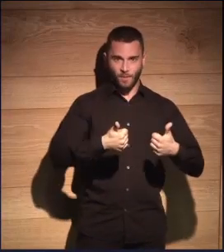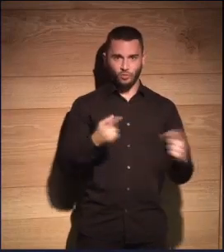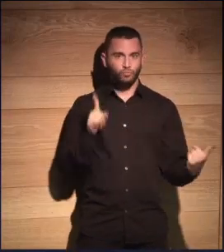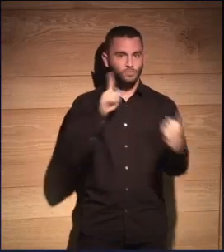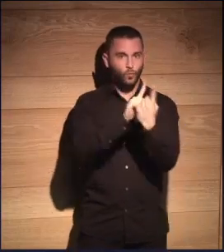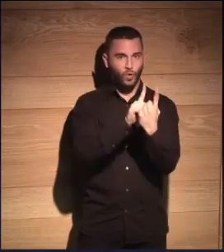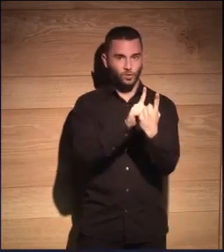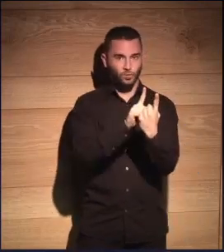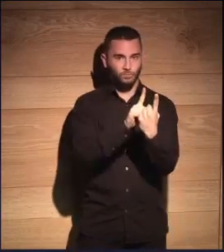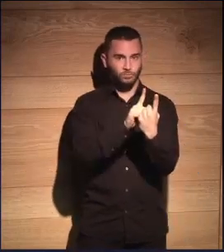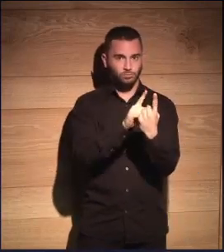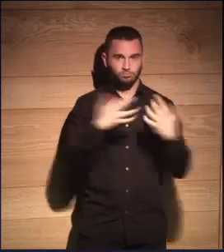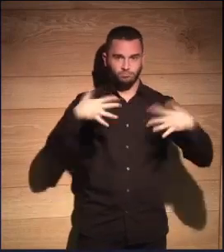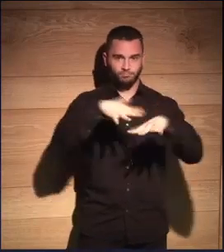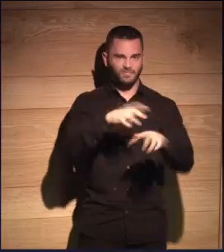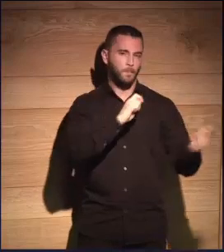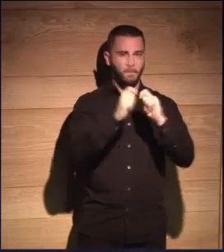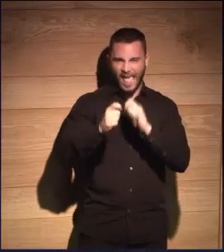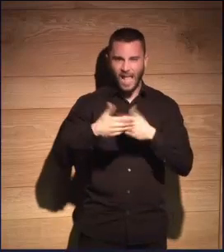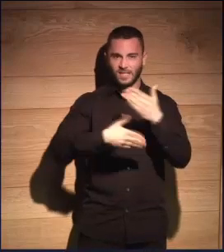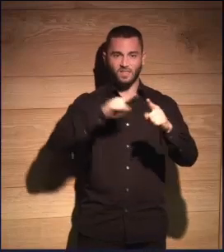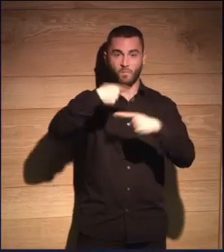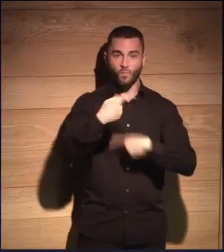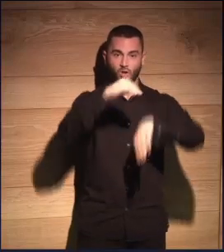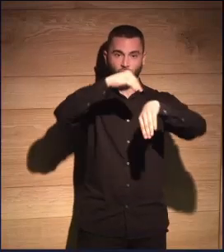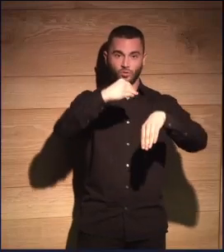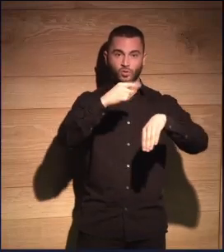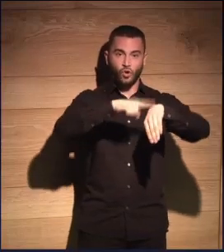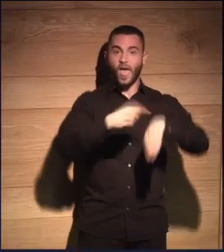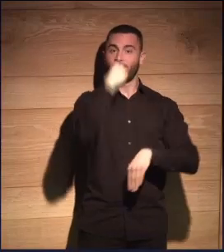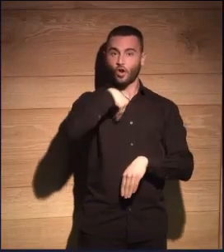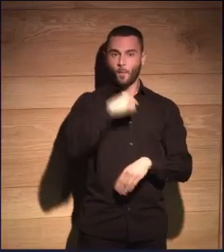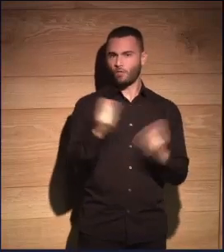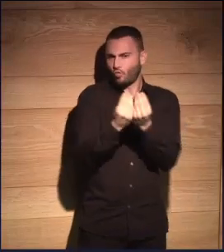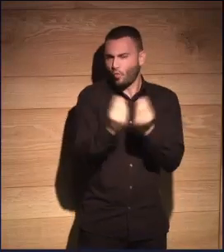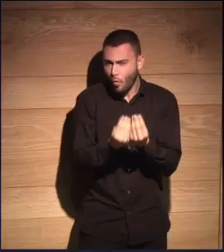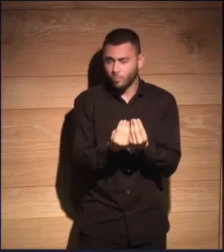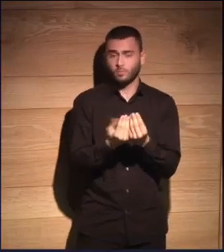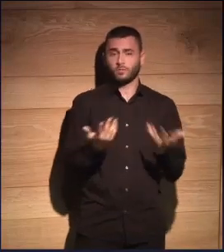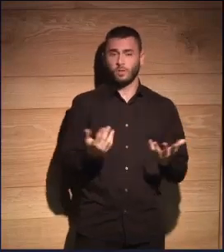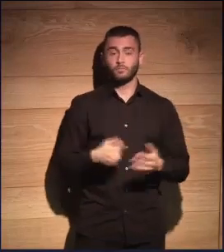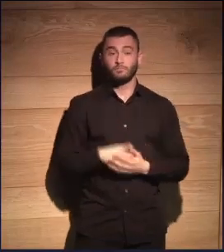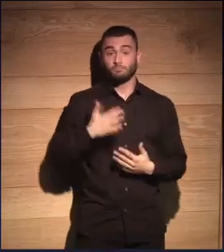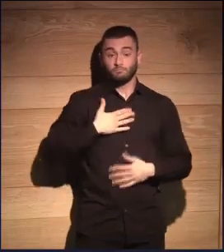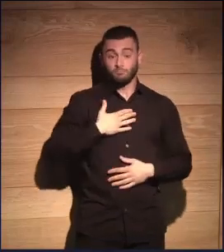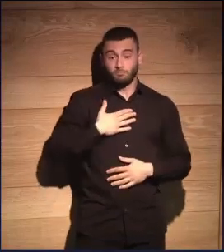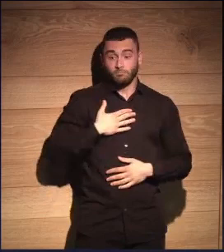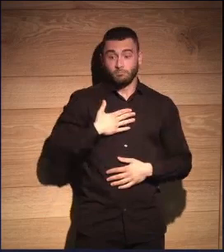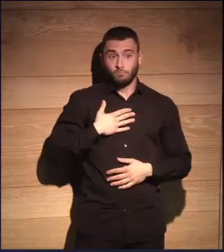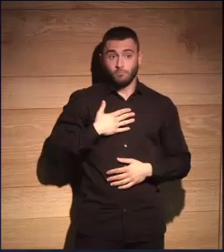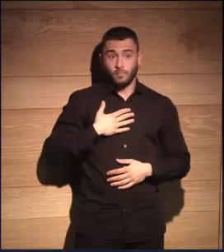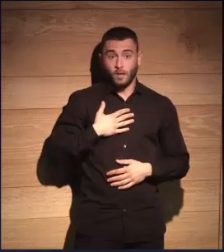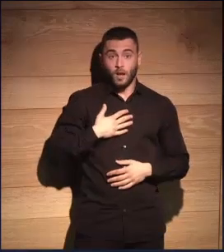encuentro con prensa y luego hemos estado comiendo juntos, y un poco me parece interesante hacer extensiva